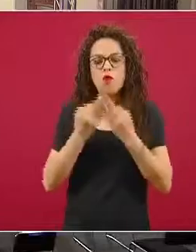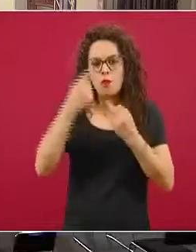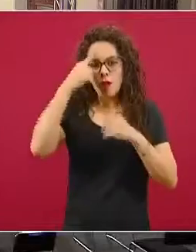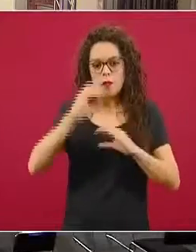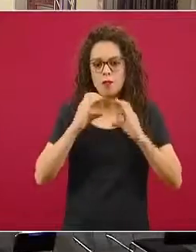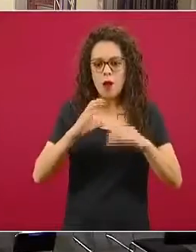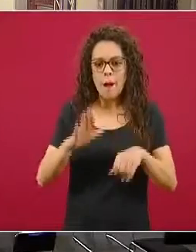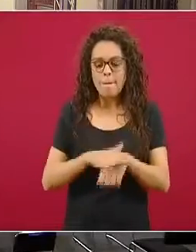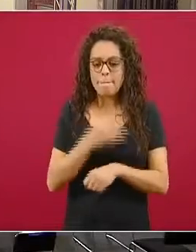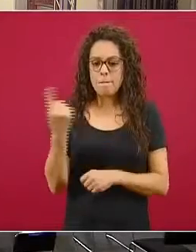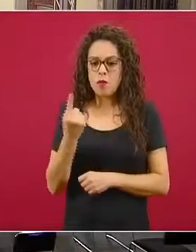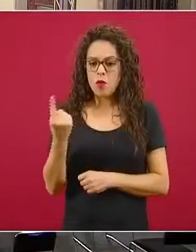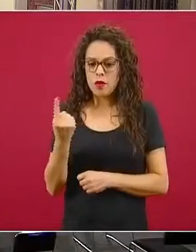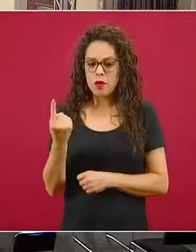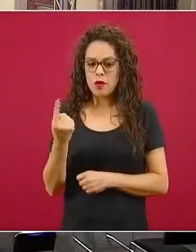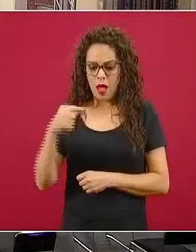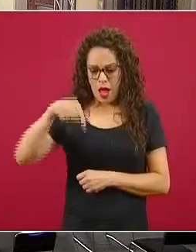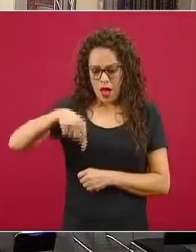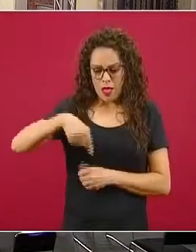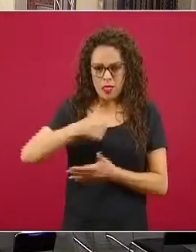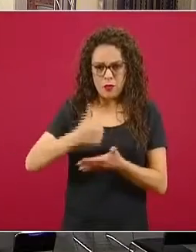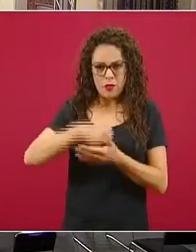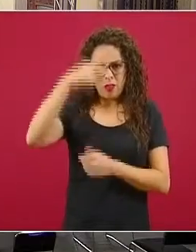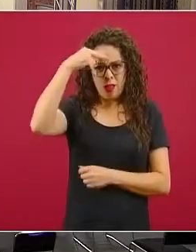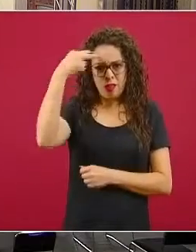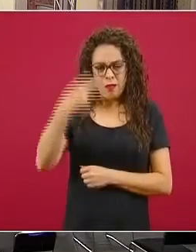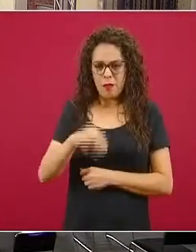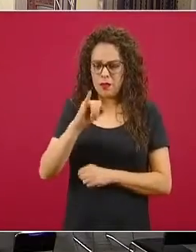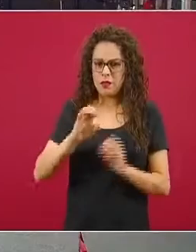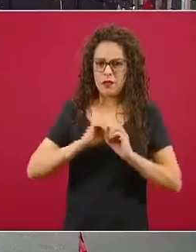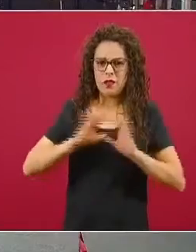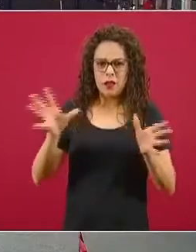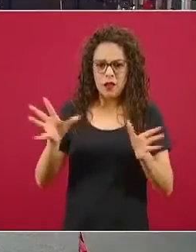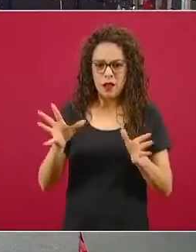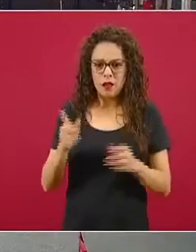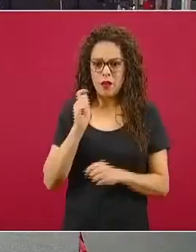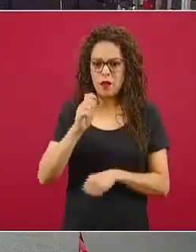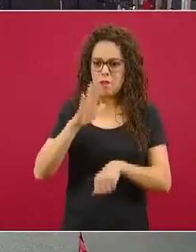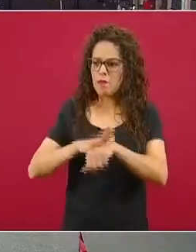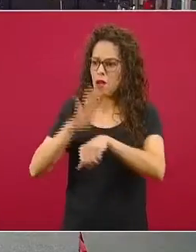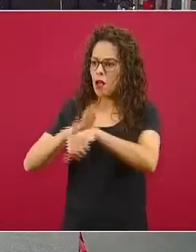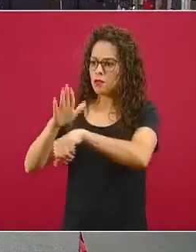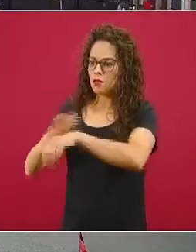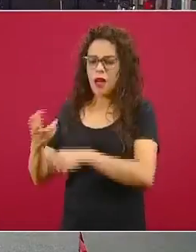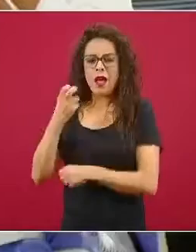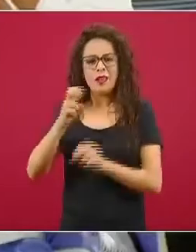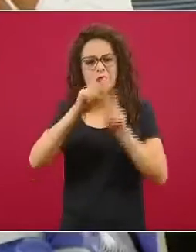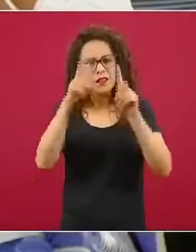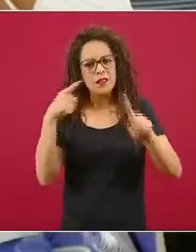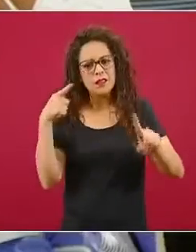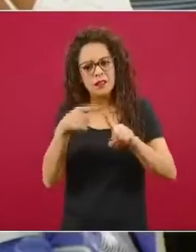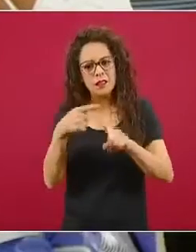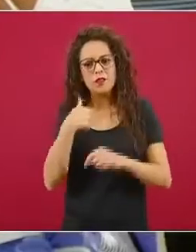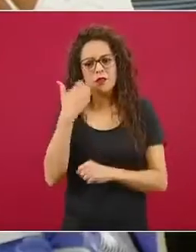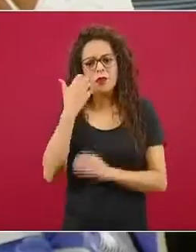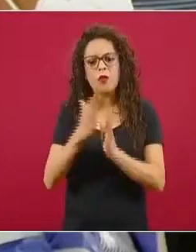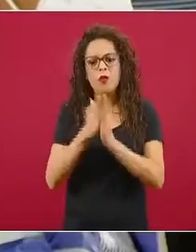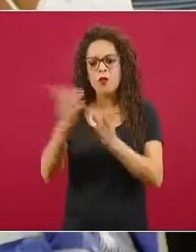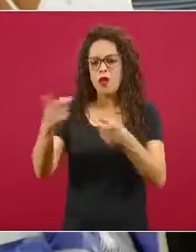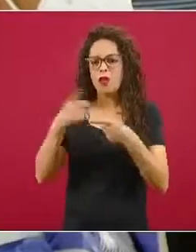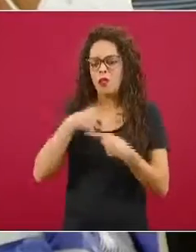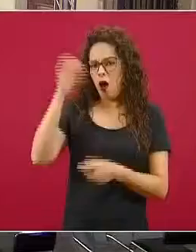asomando la cabeza, aquí incluso en la Ciudad de México, por supuesto. Ese es el tema, doctor, es el comentario que le pido al